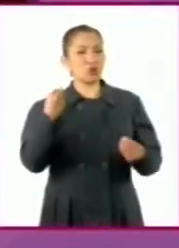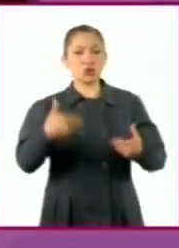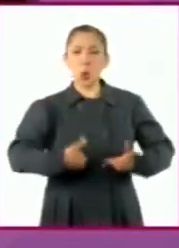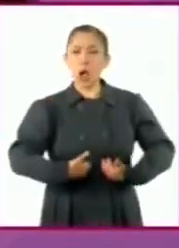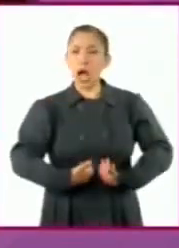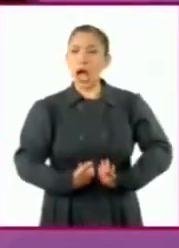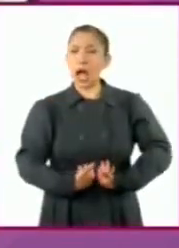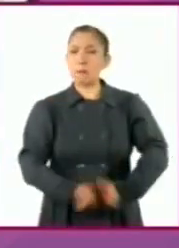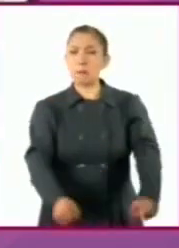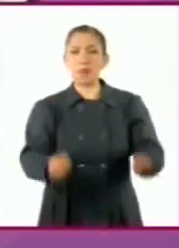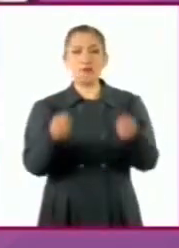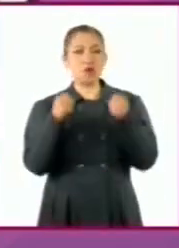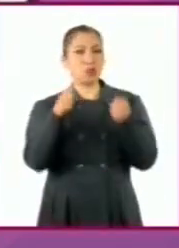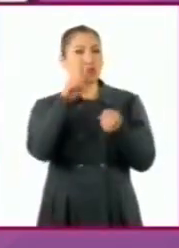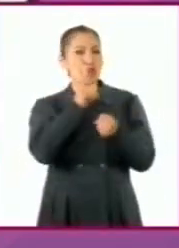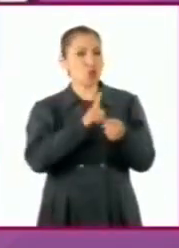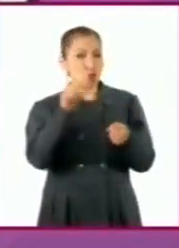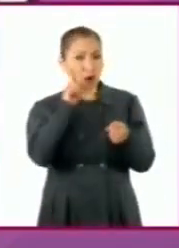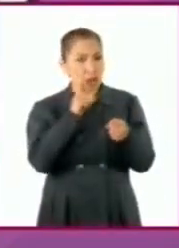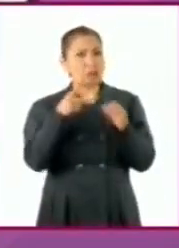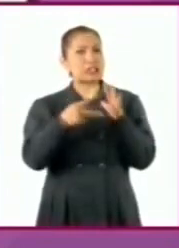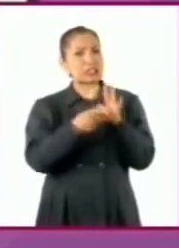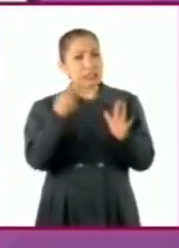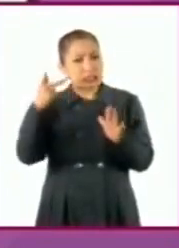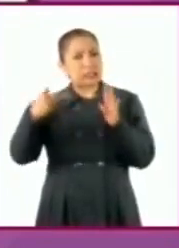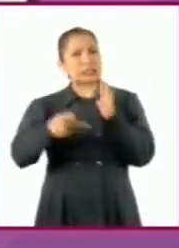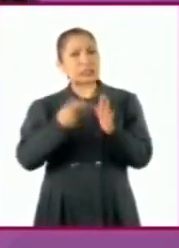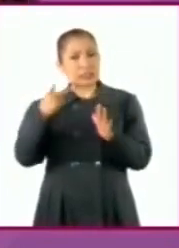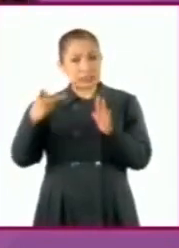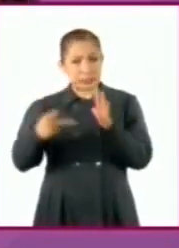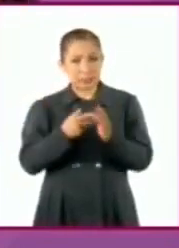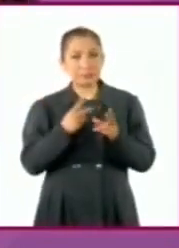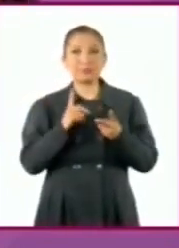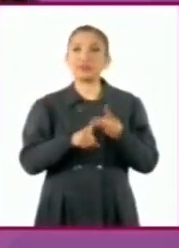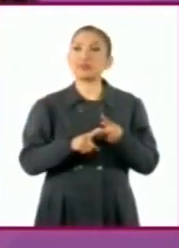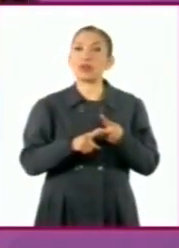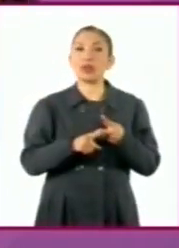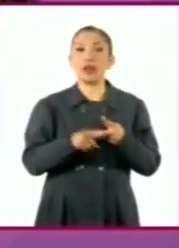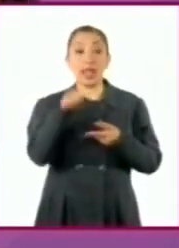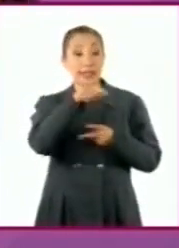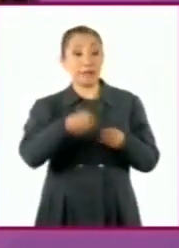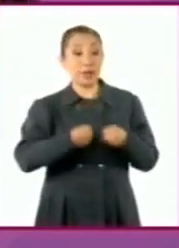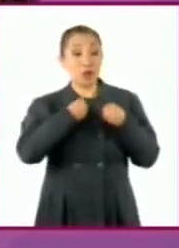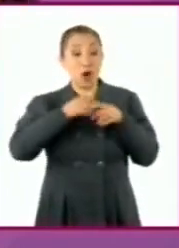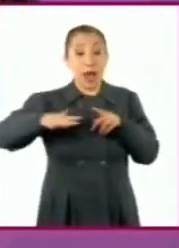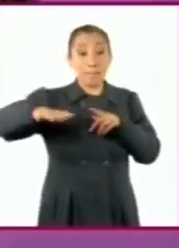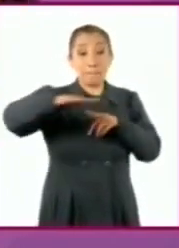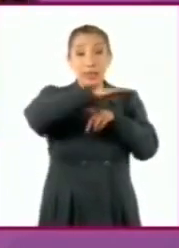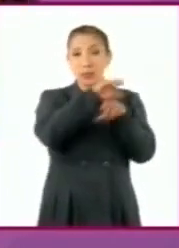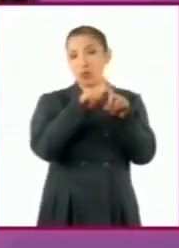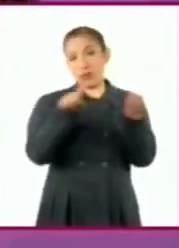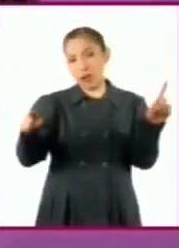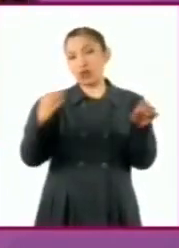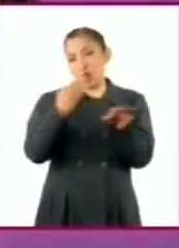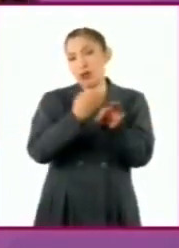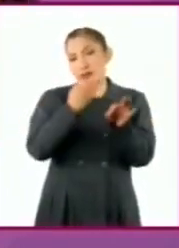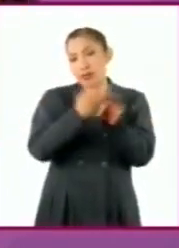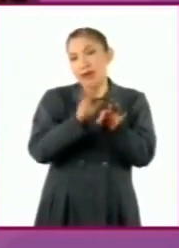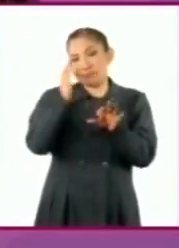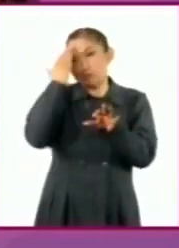la cuenca del Valle de México, en el sitio arqueológico de Tlapacoya, ubicado en el actual Estado de México. Se han